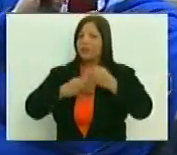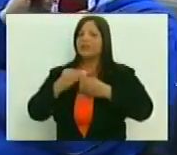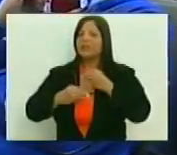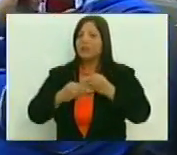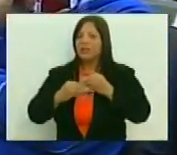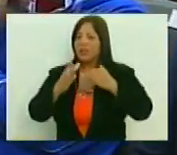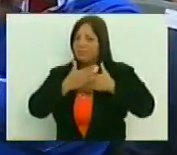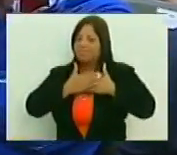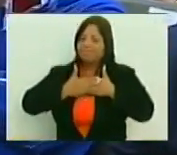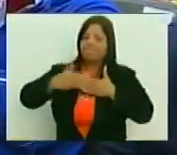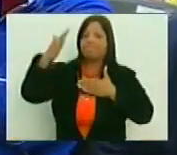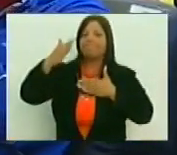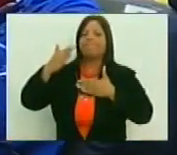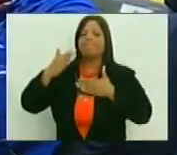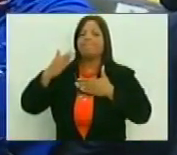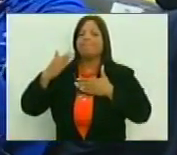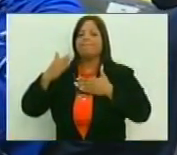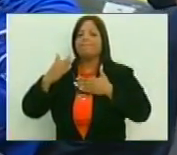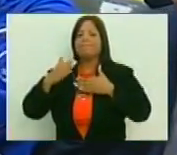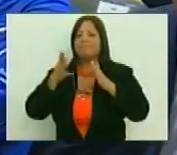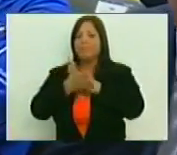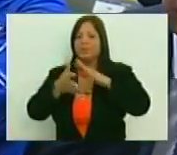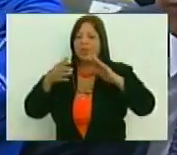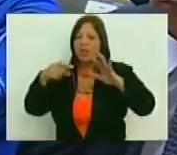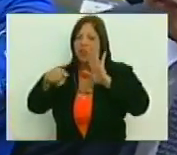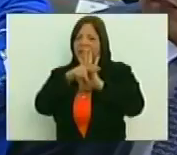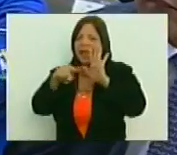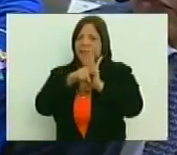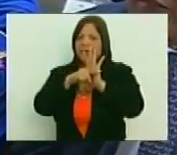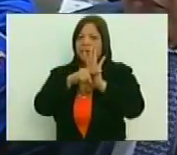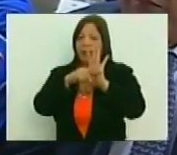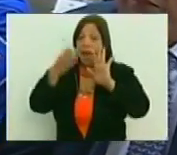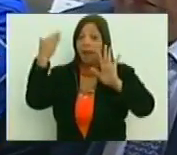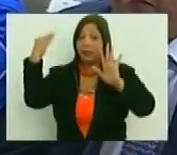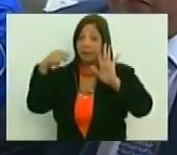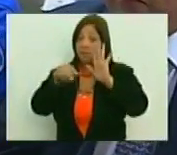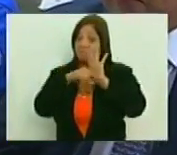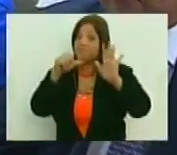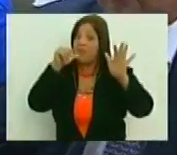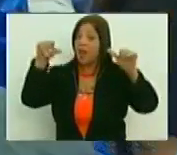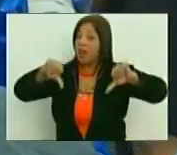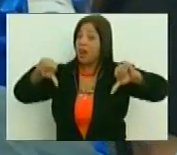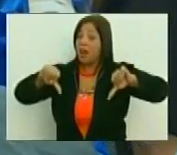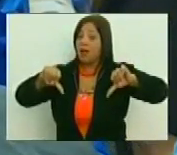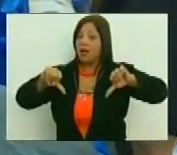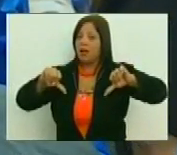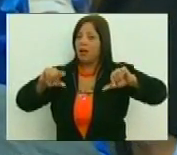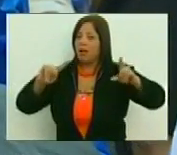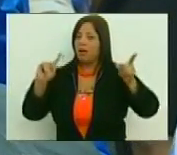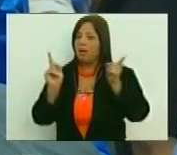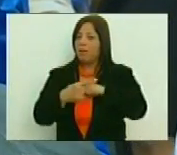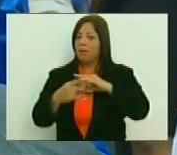de sobrepasar las concepciones negativas y pretendiendo ser